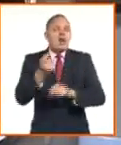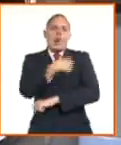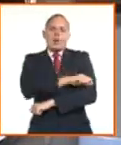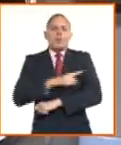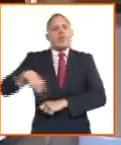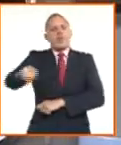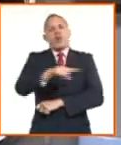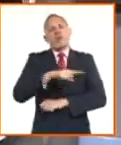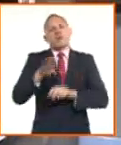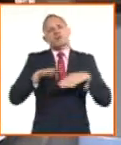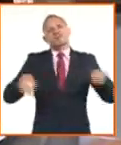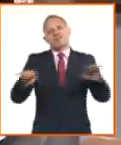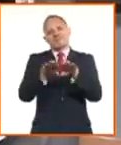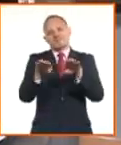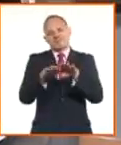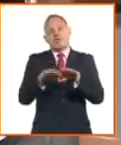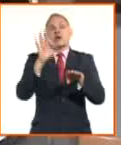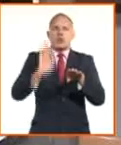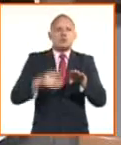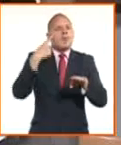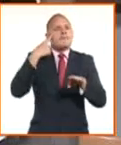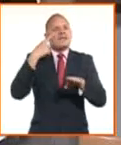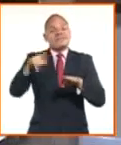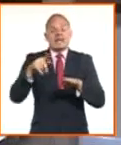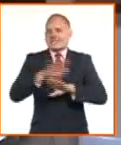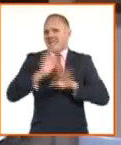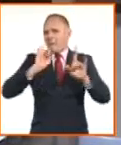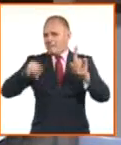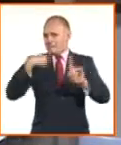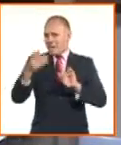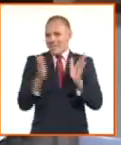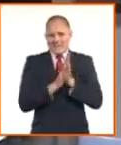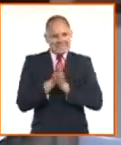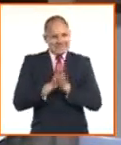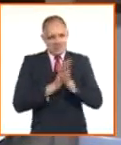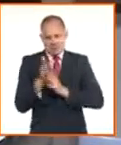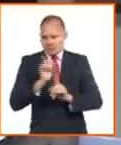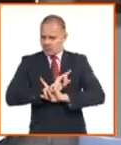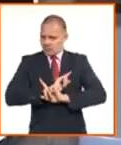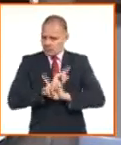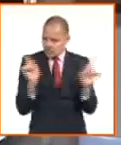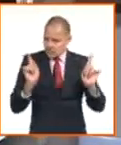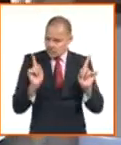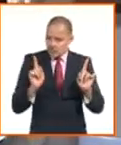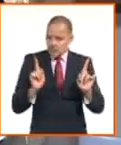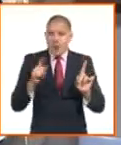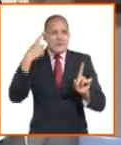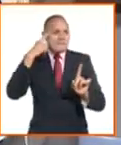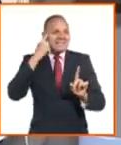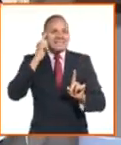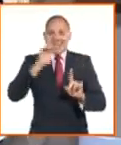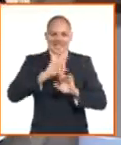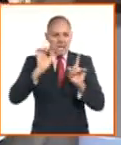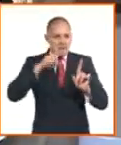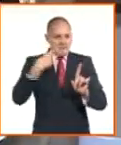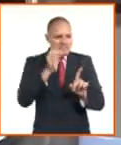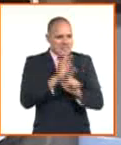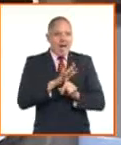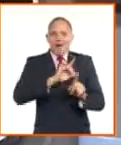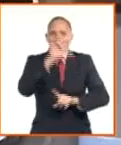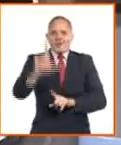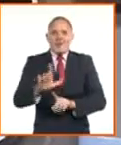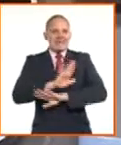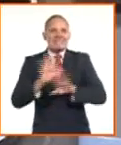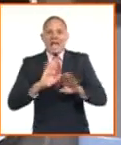no tiene un efecto inmediato. O sea, no podemos decir ahora, arrancamos mañana jueves y el lunes empezamos a dar oferta en moneda nacional.